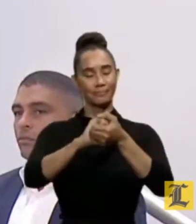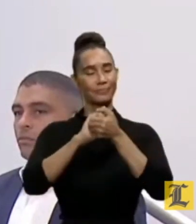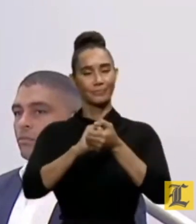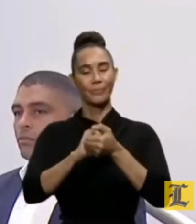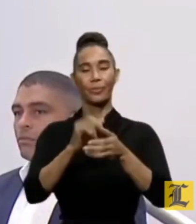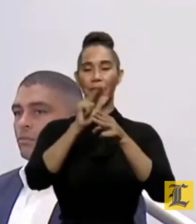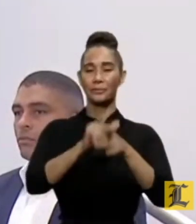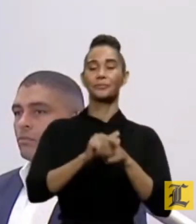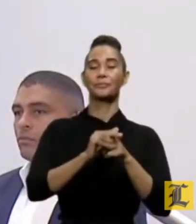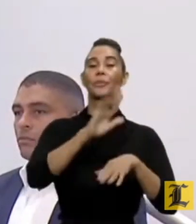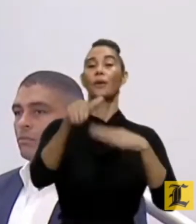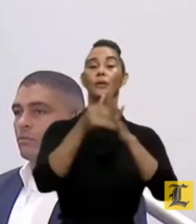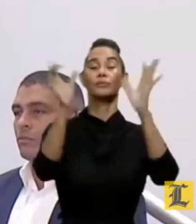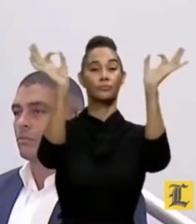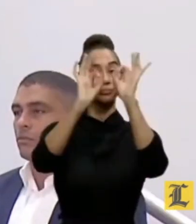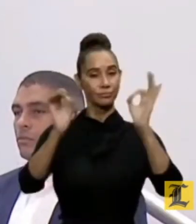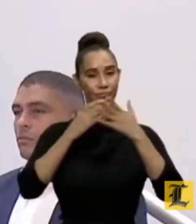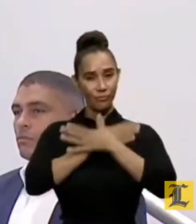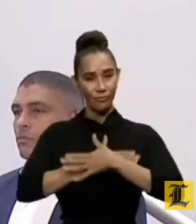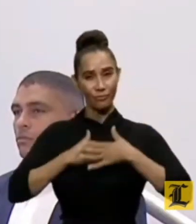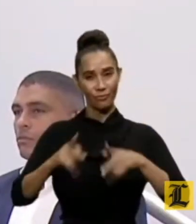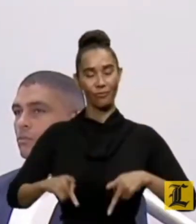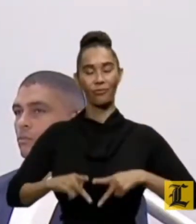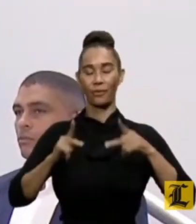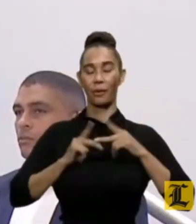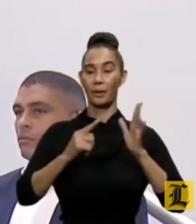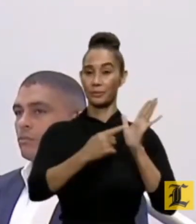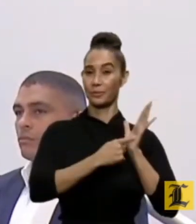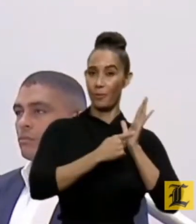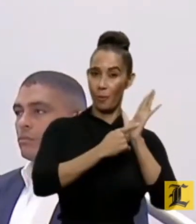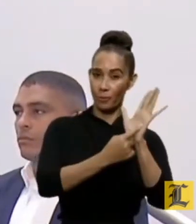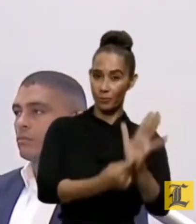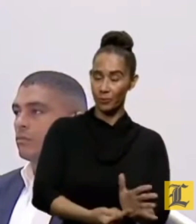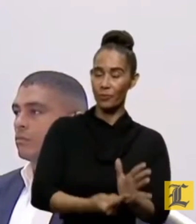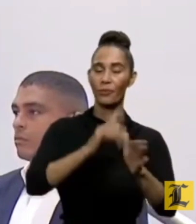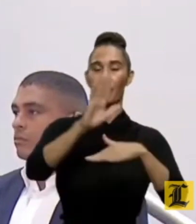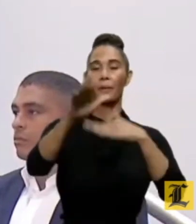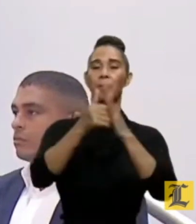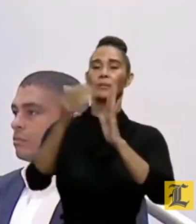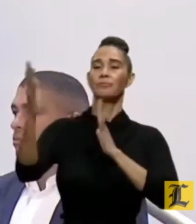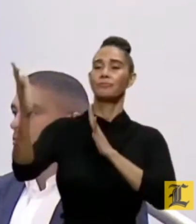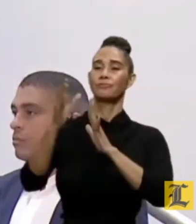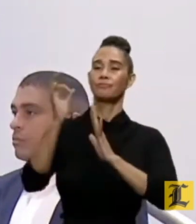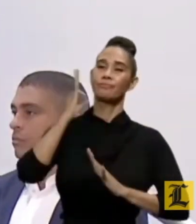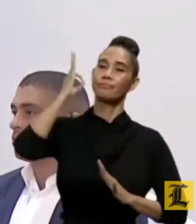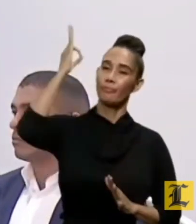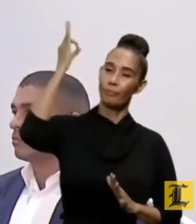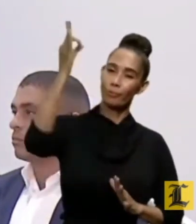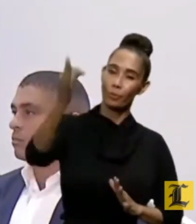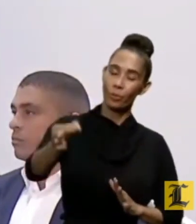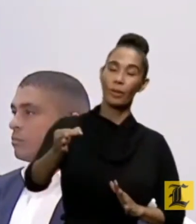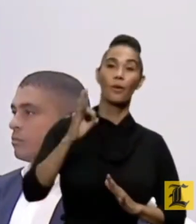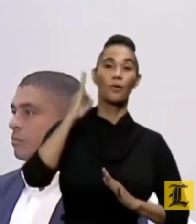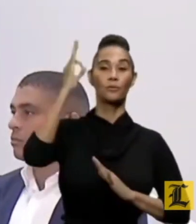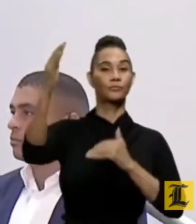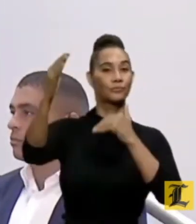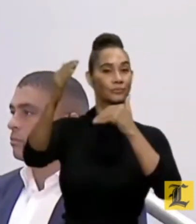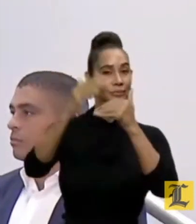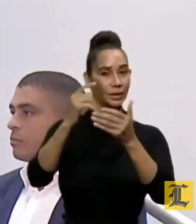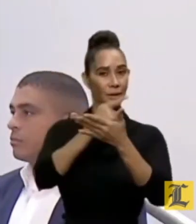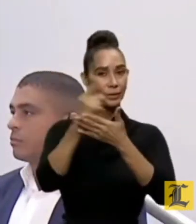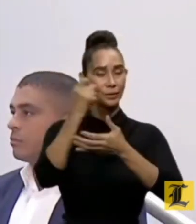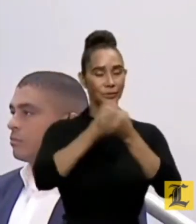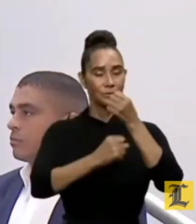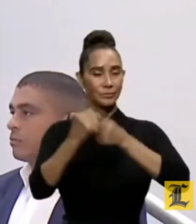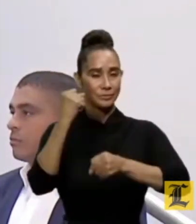resistencia y nuestra manera de disfrutar la vida se pone de manifiesto para afrontar el futuro, un futuro cercano para el